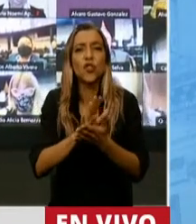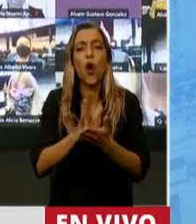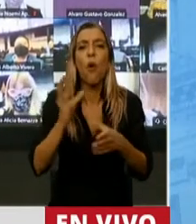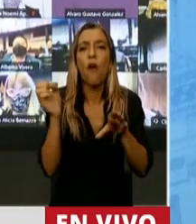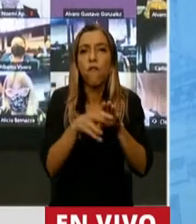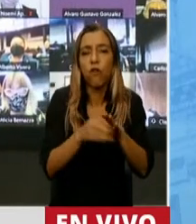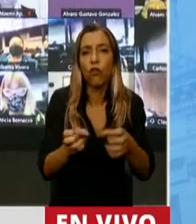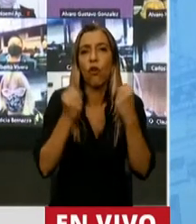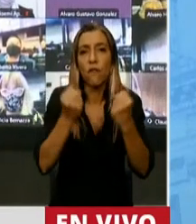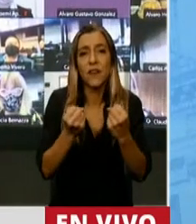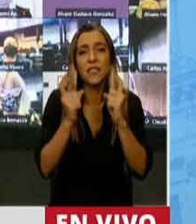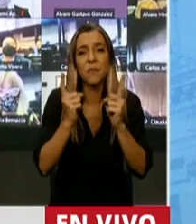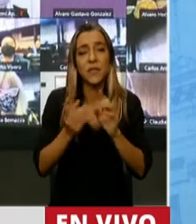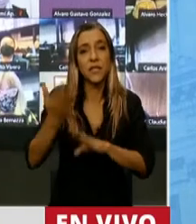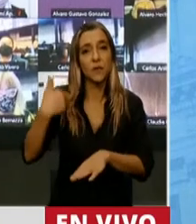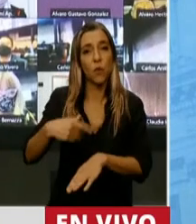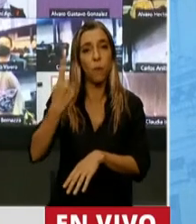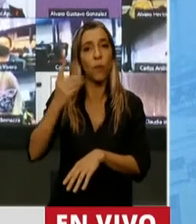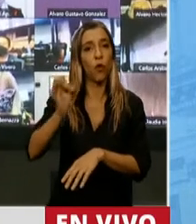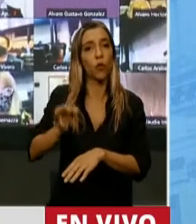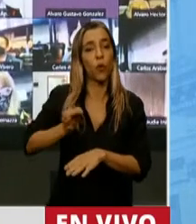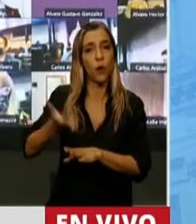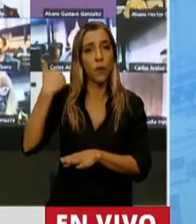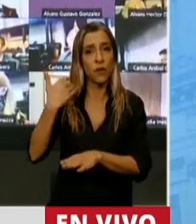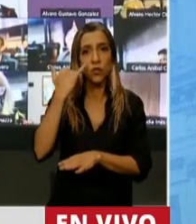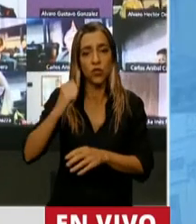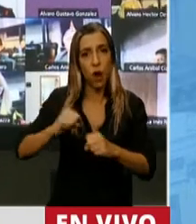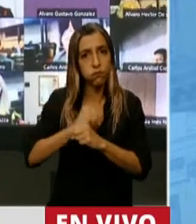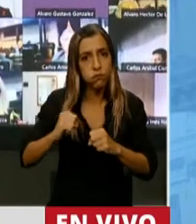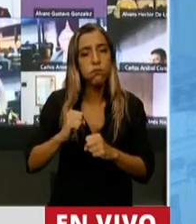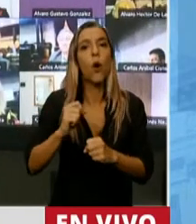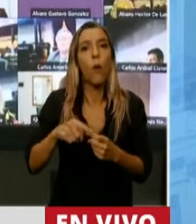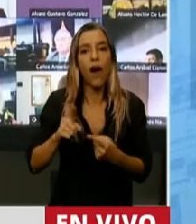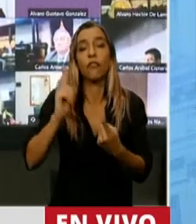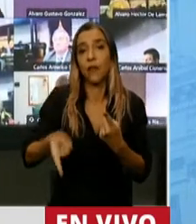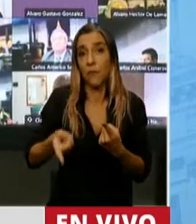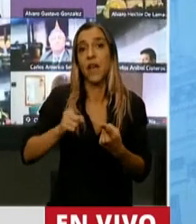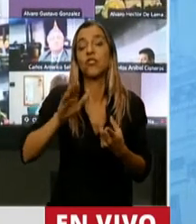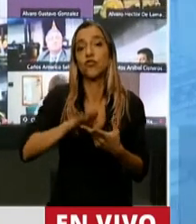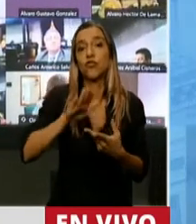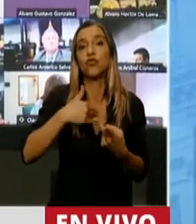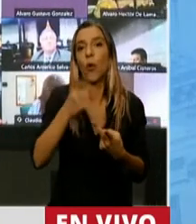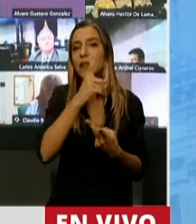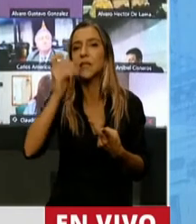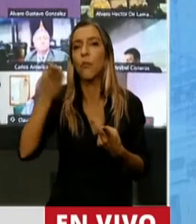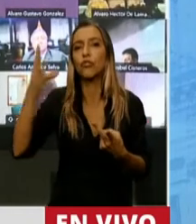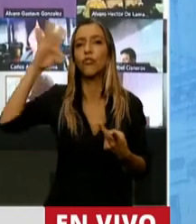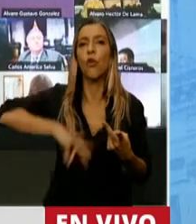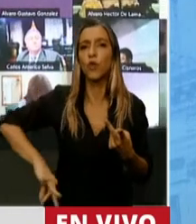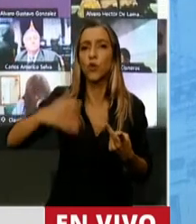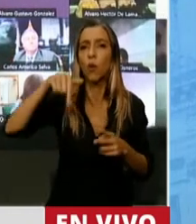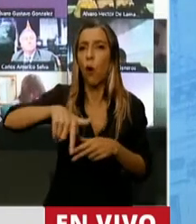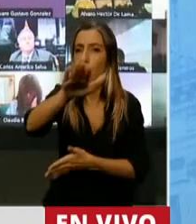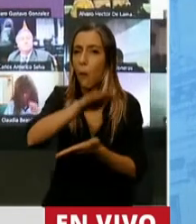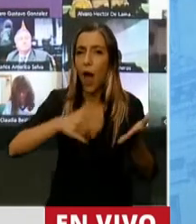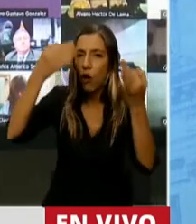el 1 de octubre pasado, y tampoco el blanqueo, la regularización del 100% de los salarios, de los haberes del